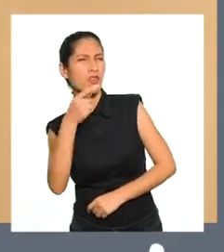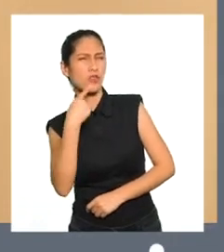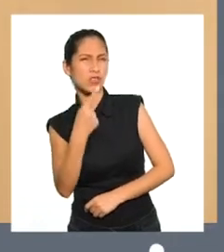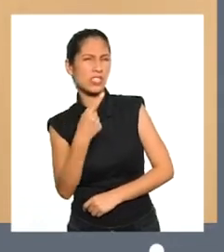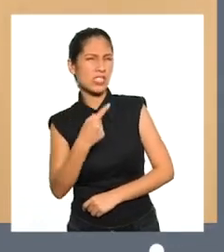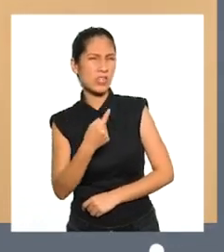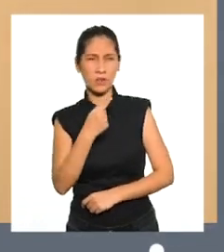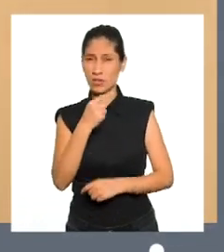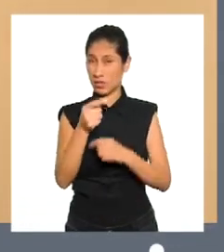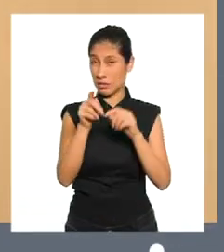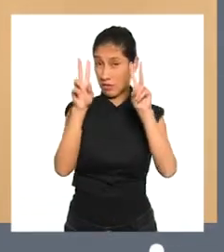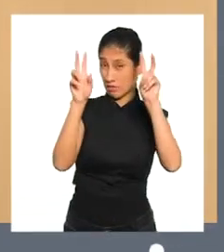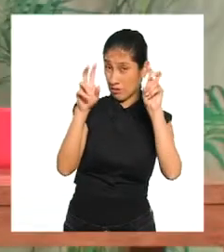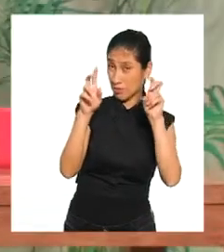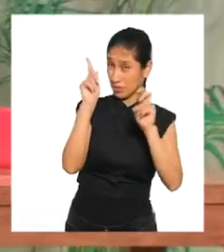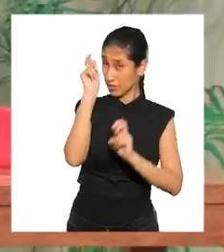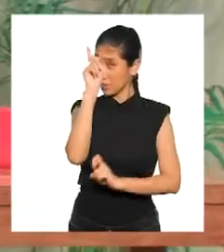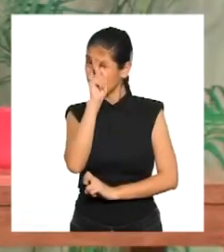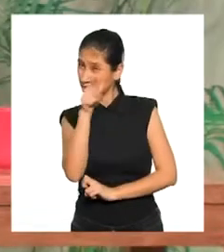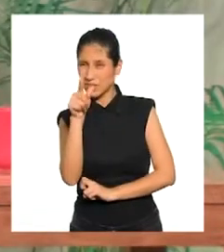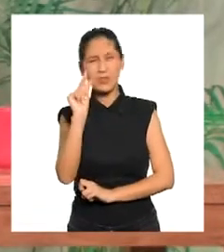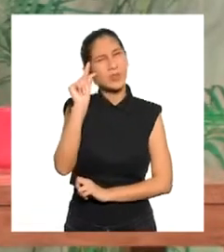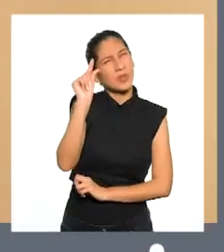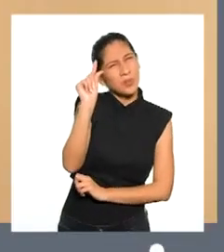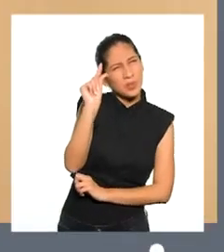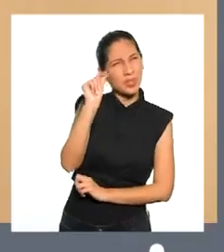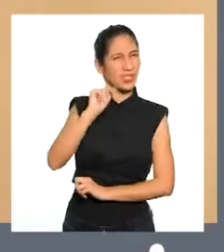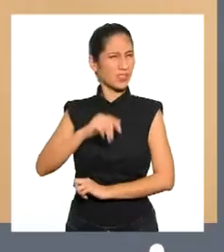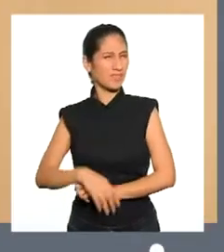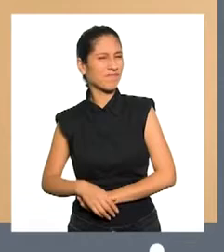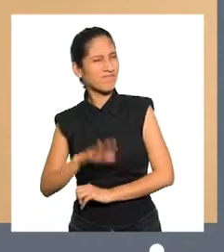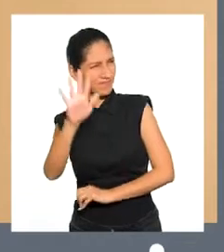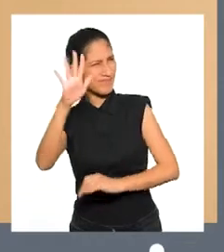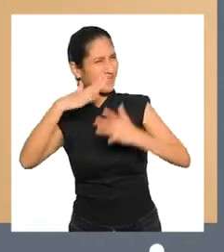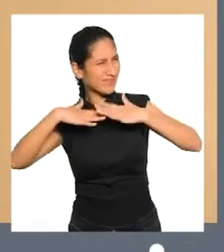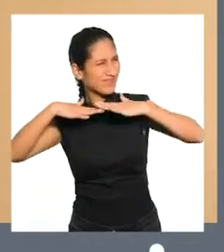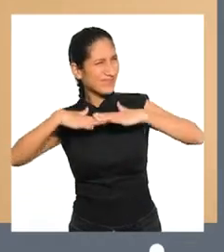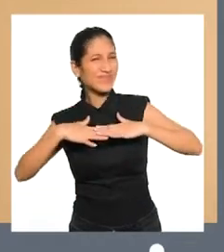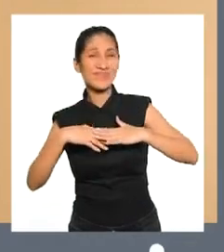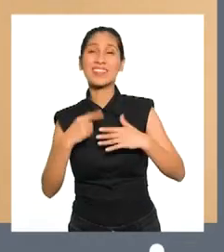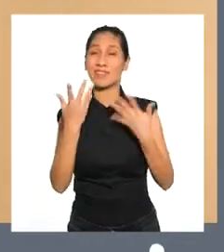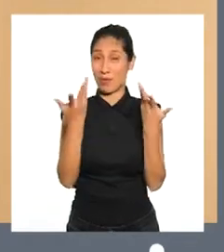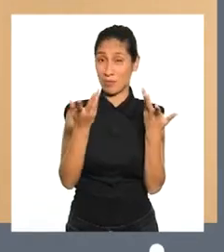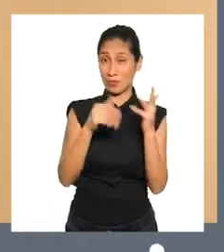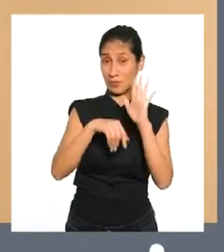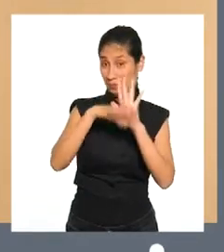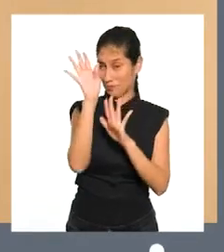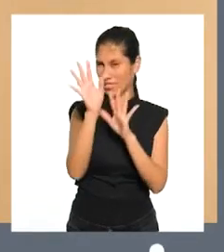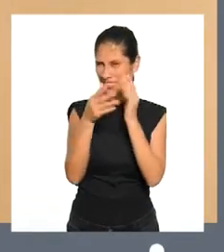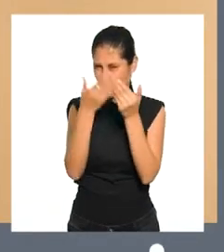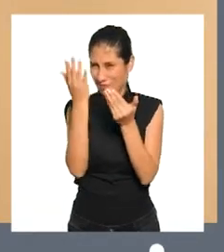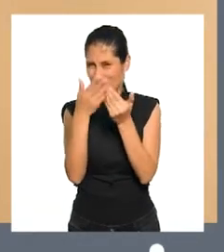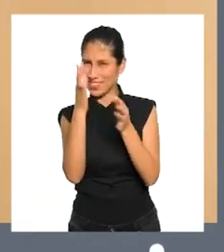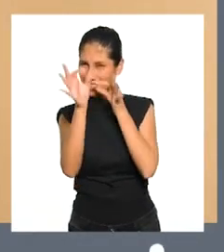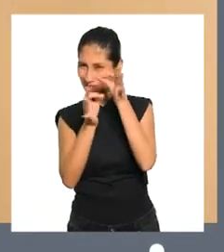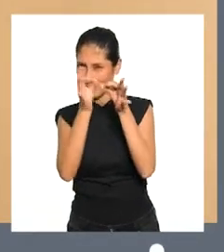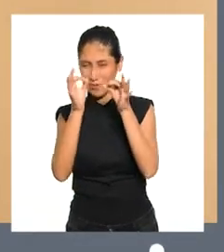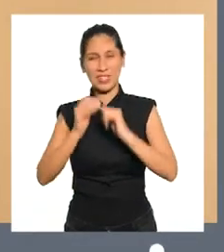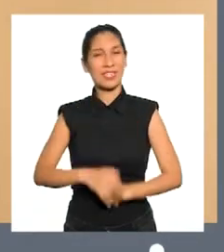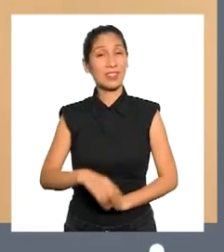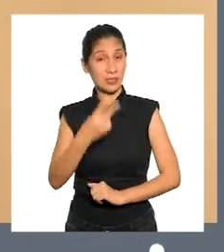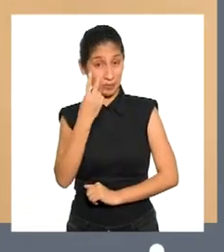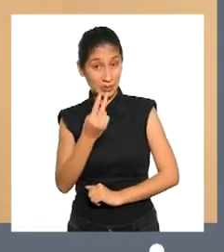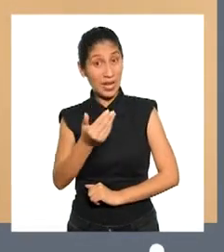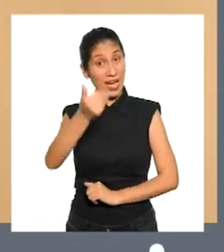que el tema se te hace difícil. Solo un poquito. No te preocupes, trataremos de hacerlo más sencillo. Como